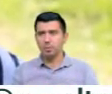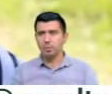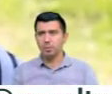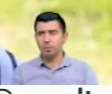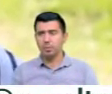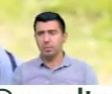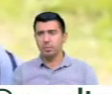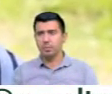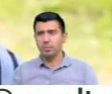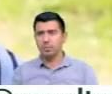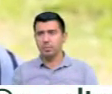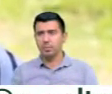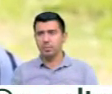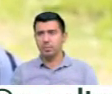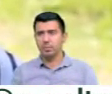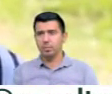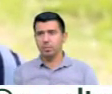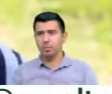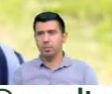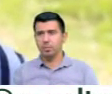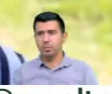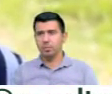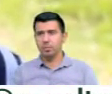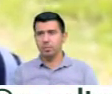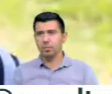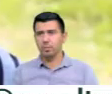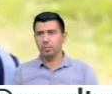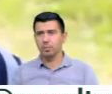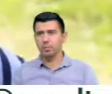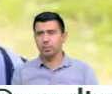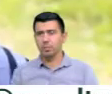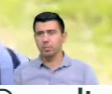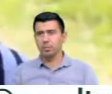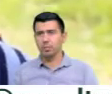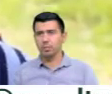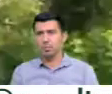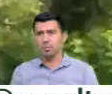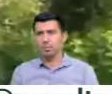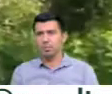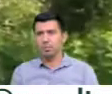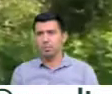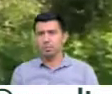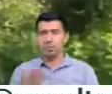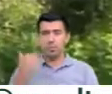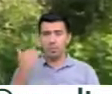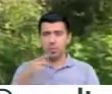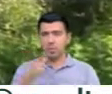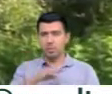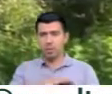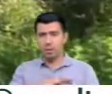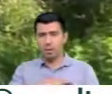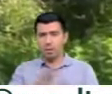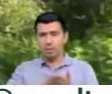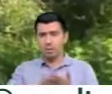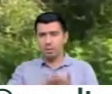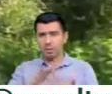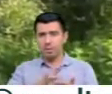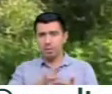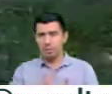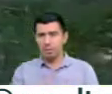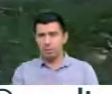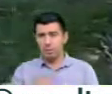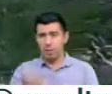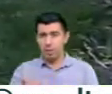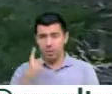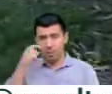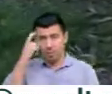que quiso arreglar esta vía hasta Las Gachas, con ayuda de la alcaldía anterior. Este camino real será recuperado por el gobierno